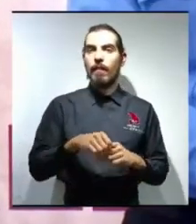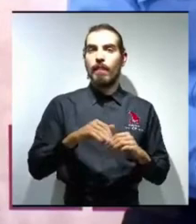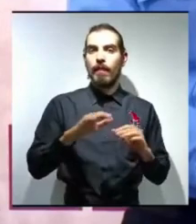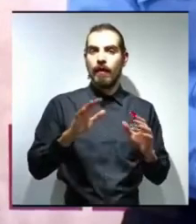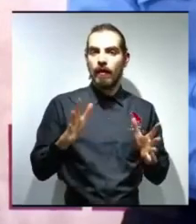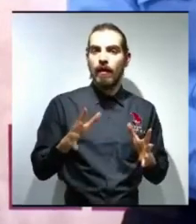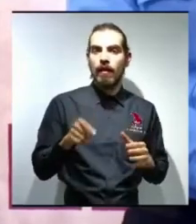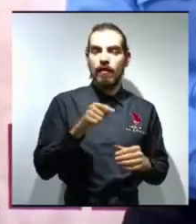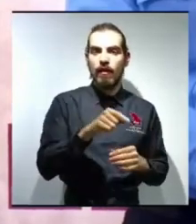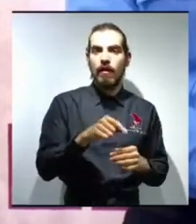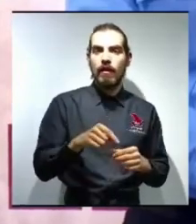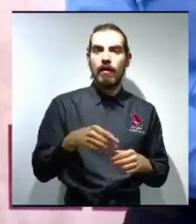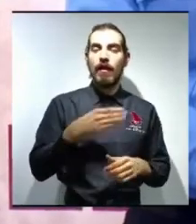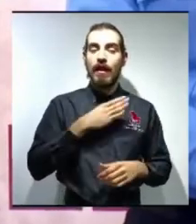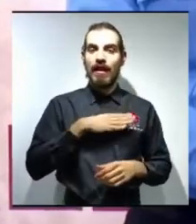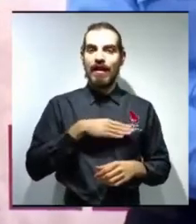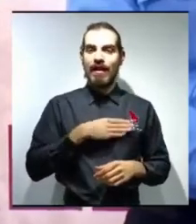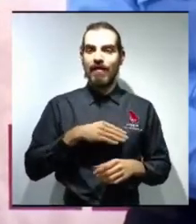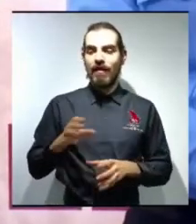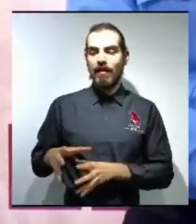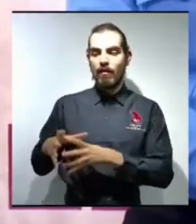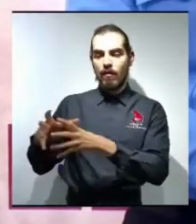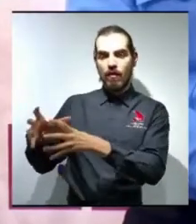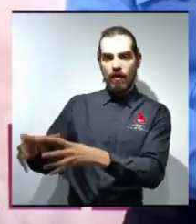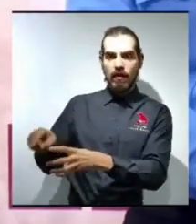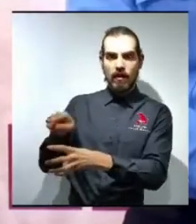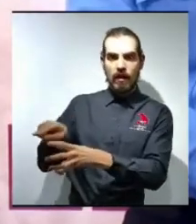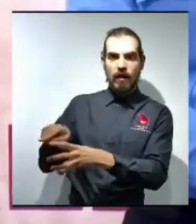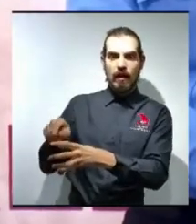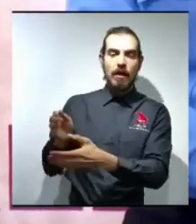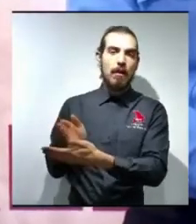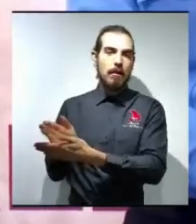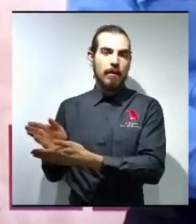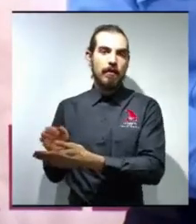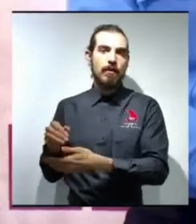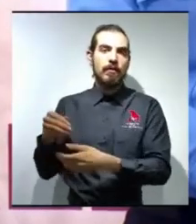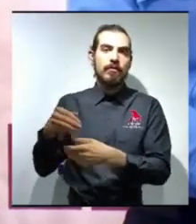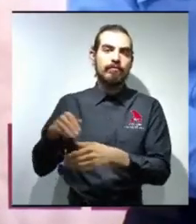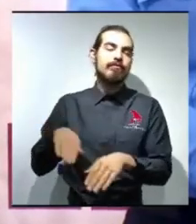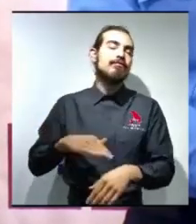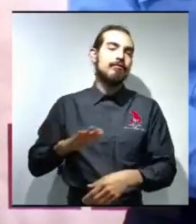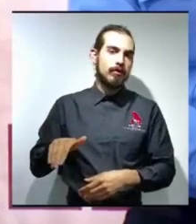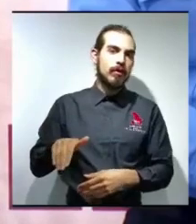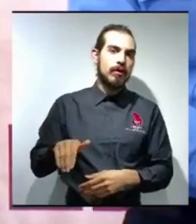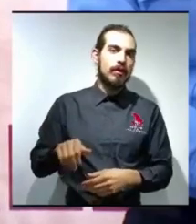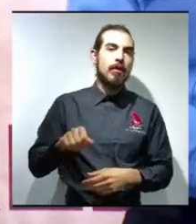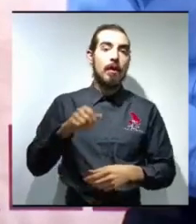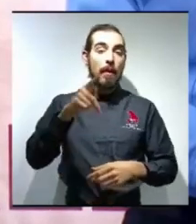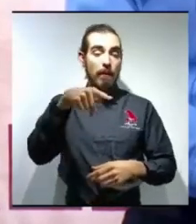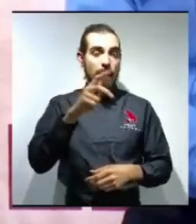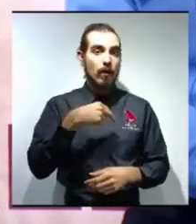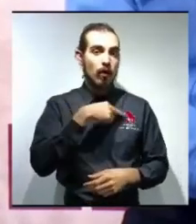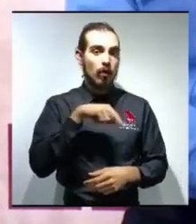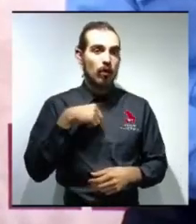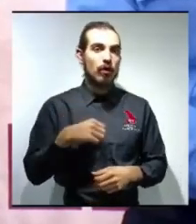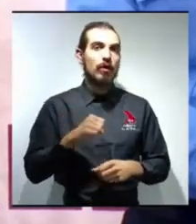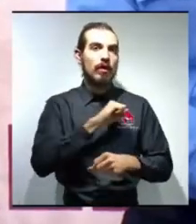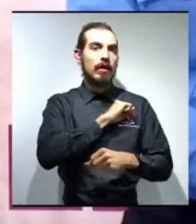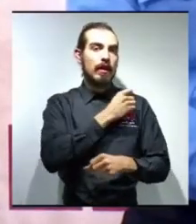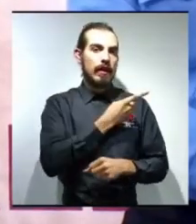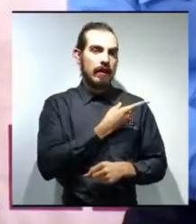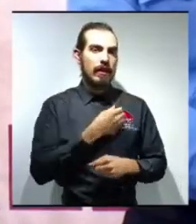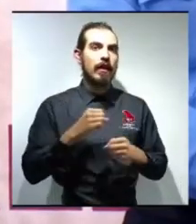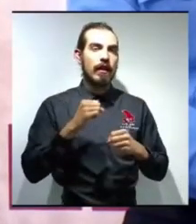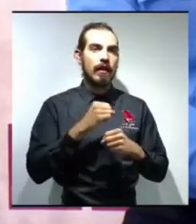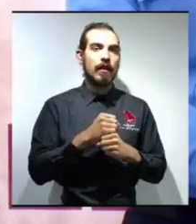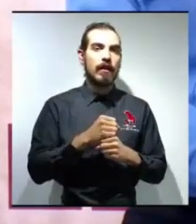el baño, nosotros ni el 911 recibimos la solicitud de ayuda, pero estamos trabajando con la Secretaría de Salud para corroborar el tema.